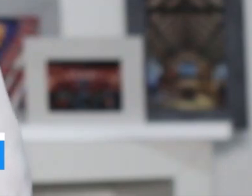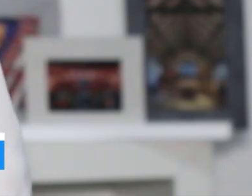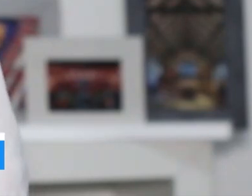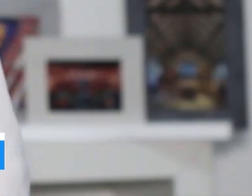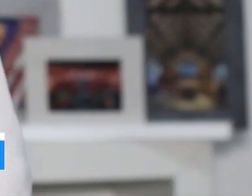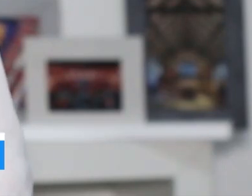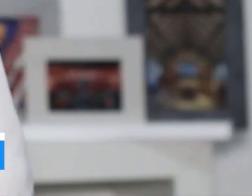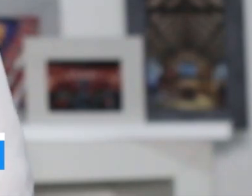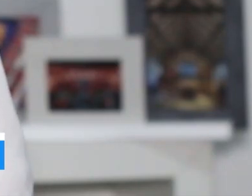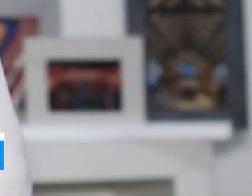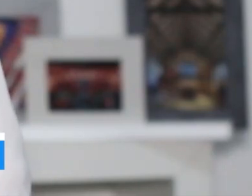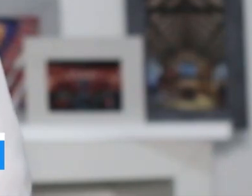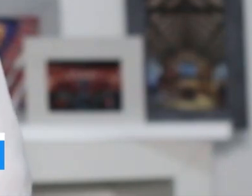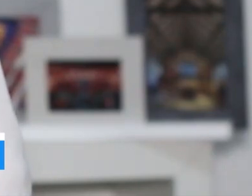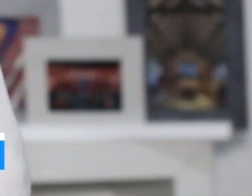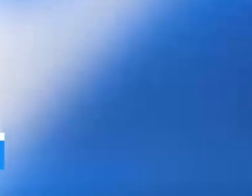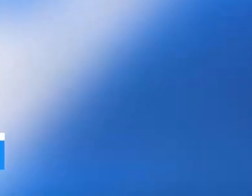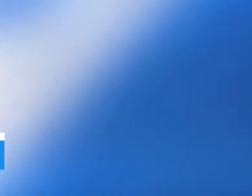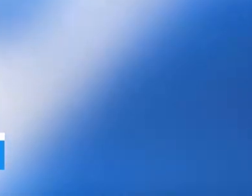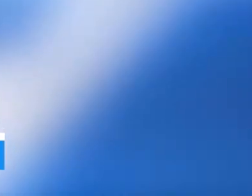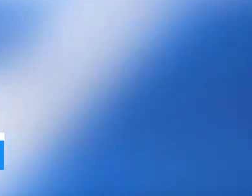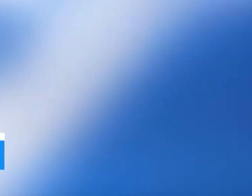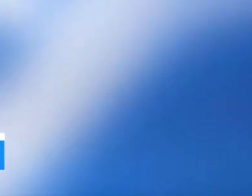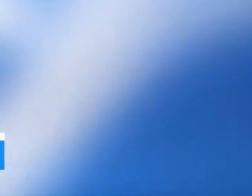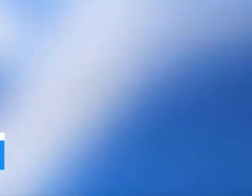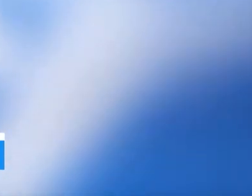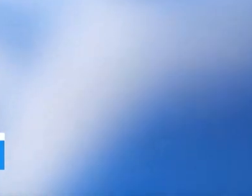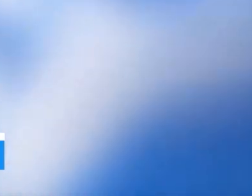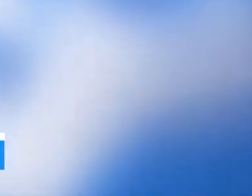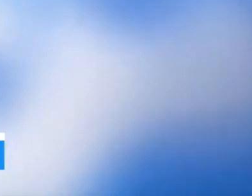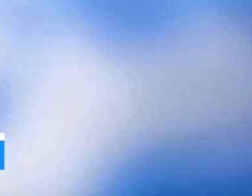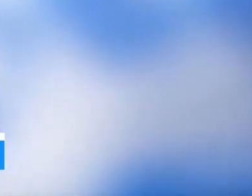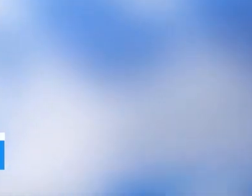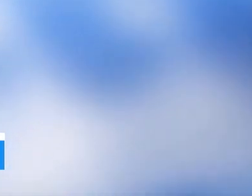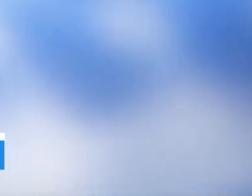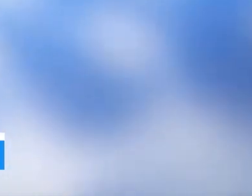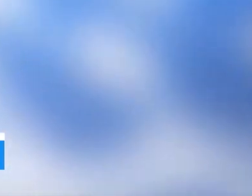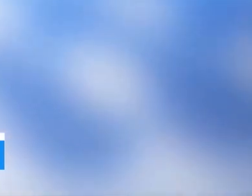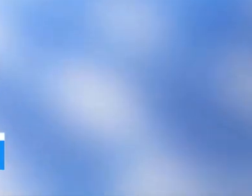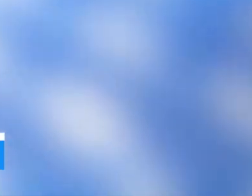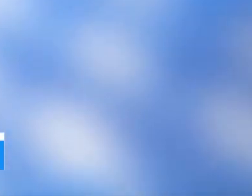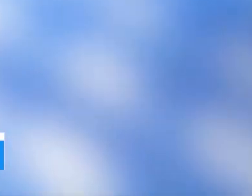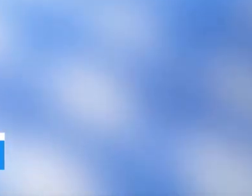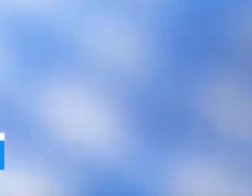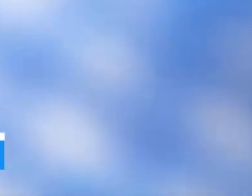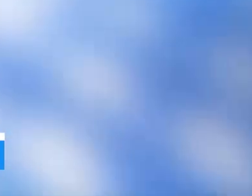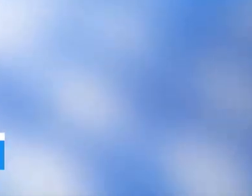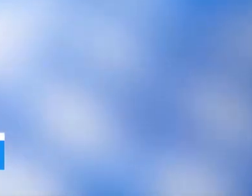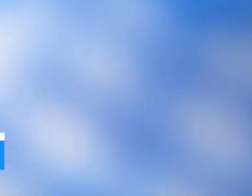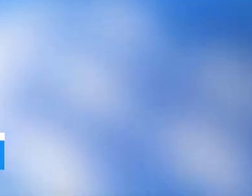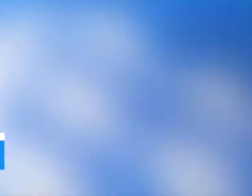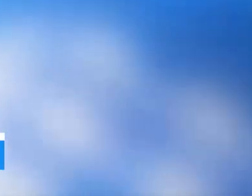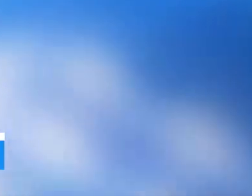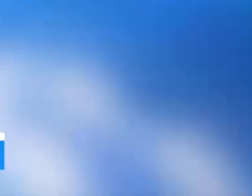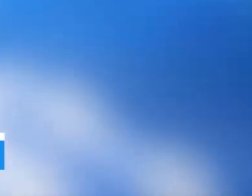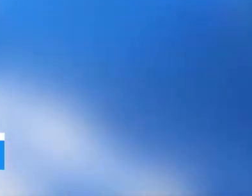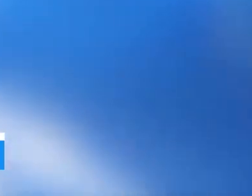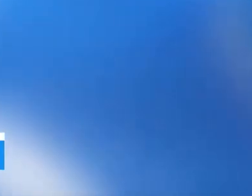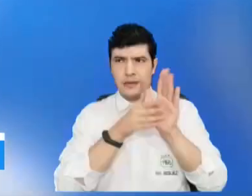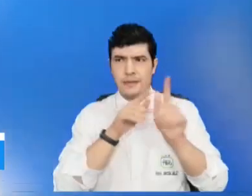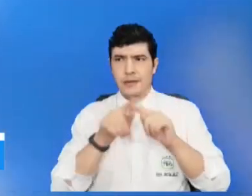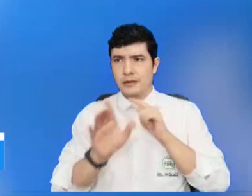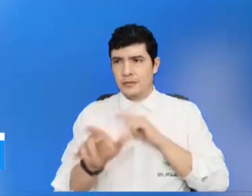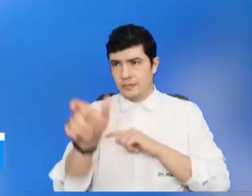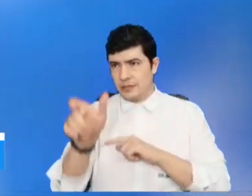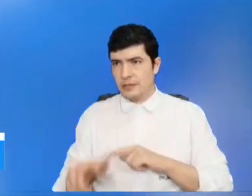policía llevando en su motocicleta de parrillero a un civil. Esto está prohibido en el decreto. De igual manera, el taxista asegura que